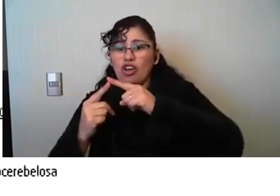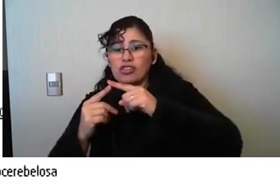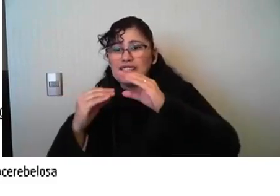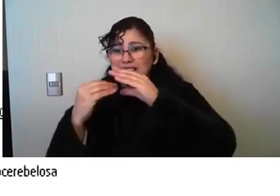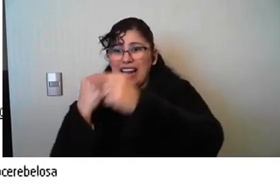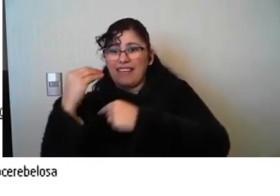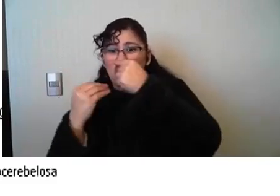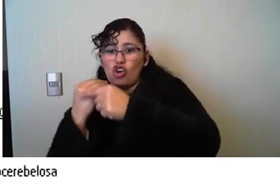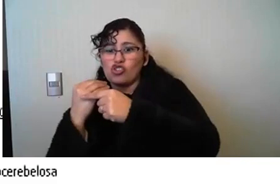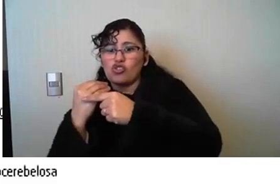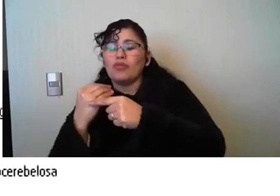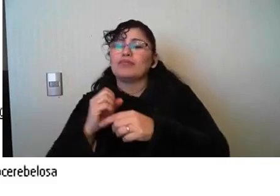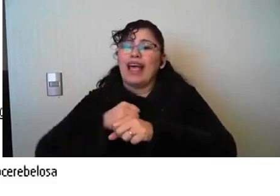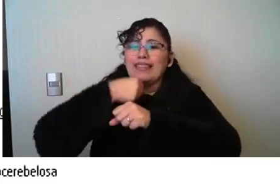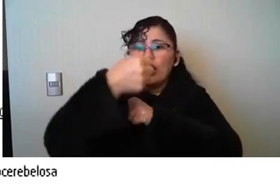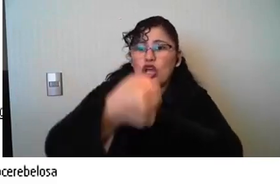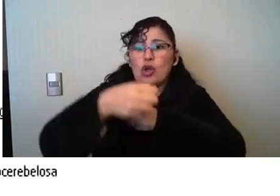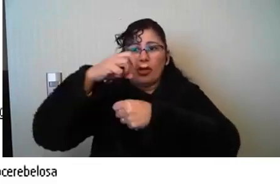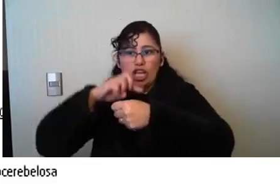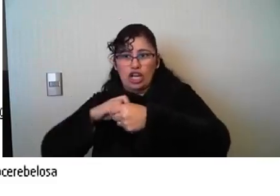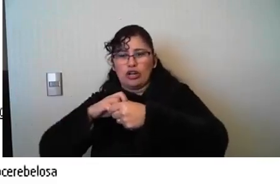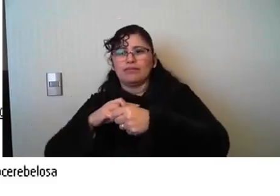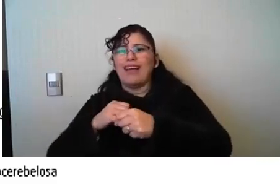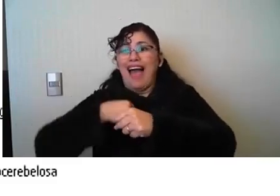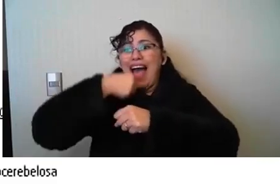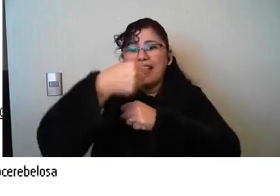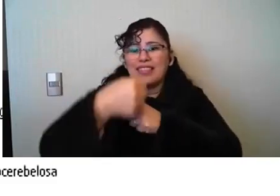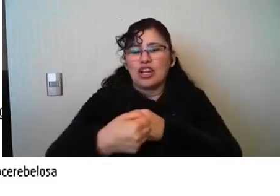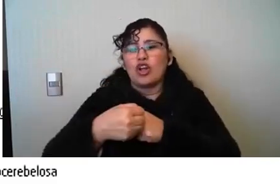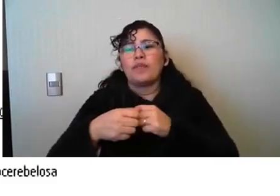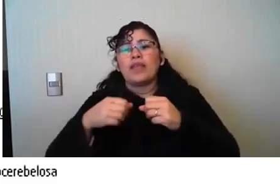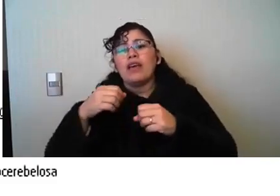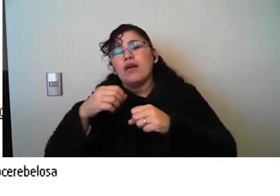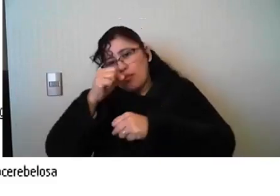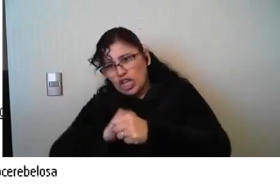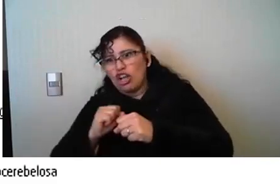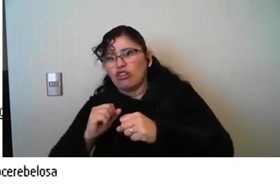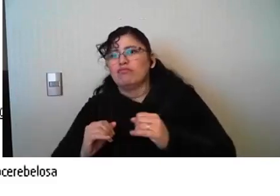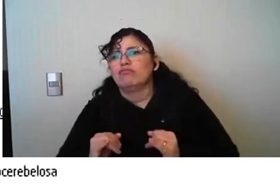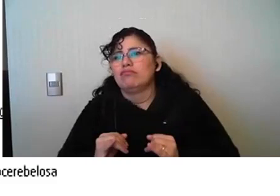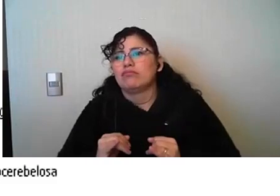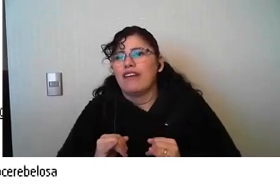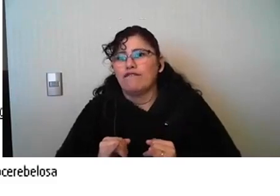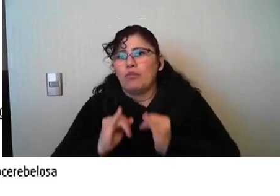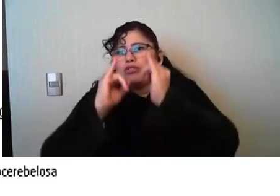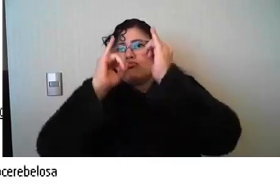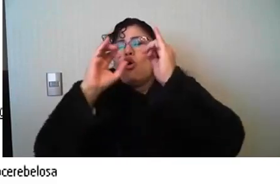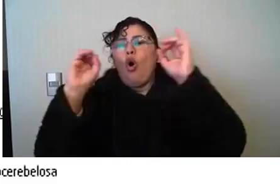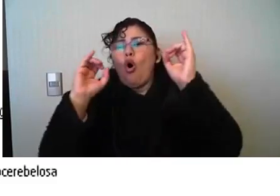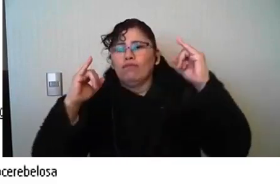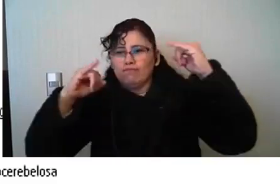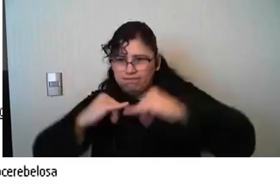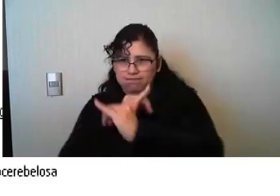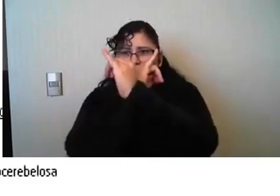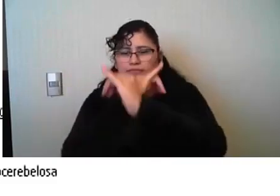anterior o cruzado. Ambos ascienden en busca de el cerebelo, espinocerebeloso. Si